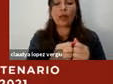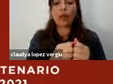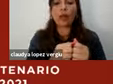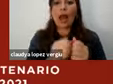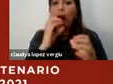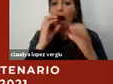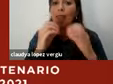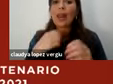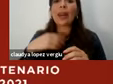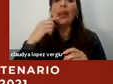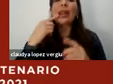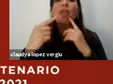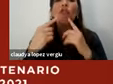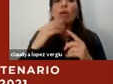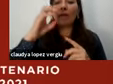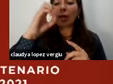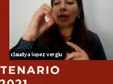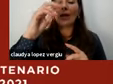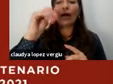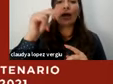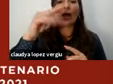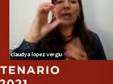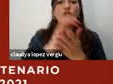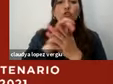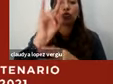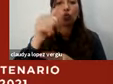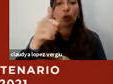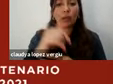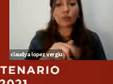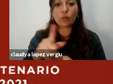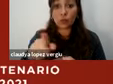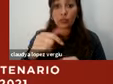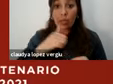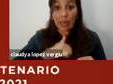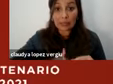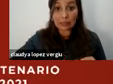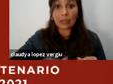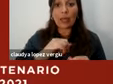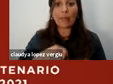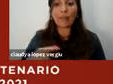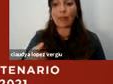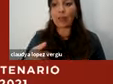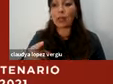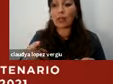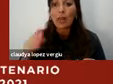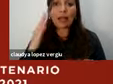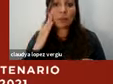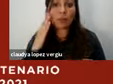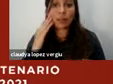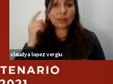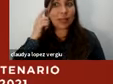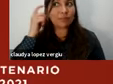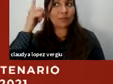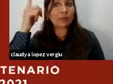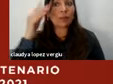siempre presente. Y muchas de estas, las hijas de las señoras con las que trabajamos, por ejemplo, ya tienen la oportunidad de ir a